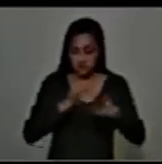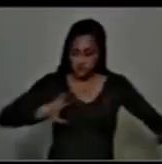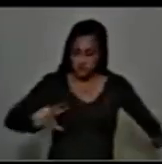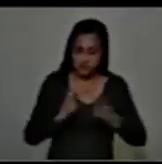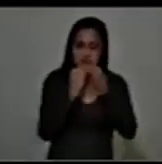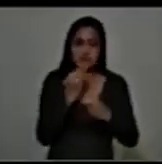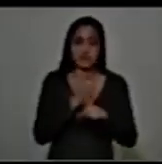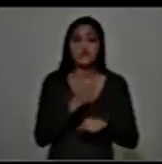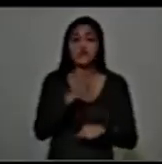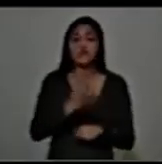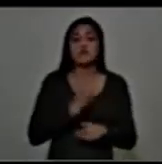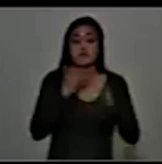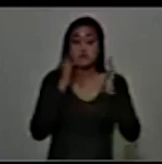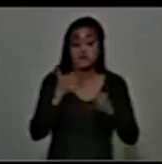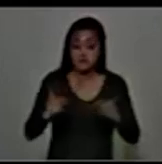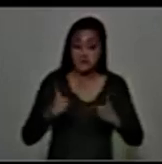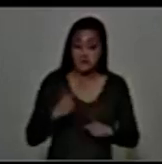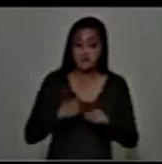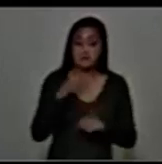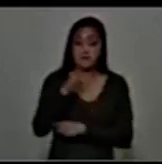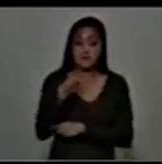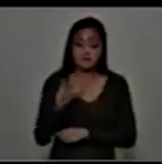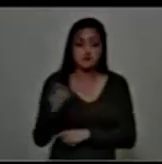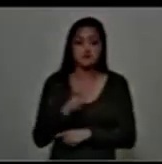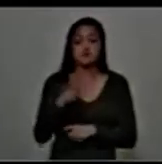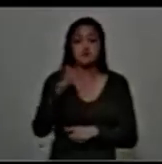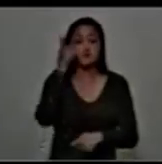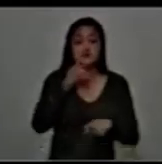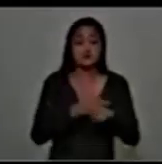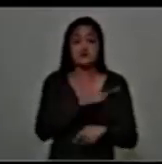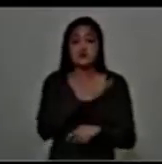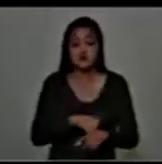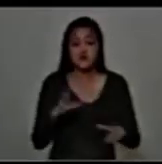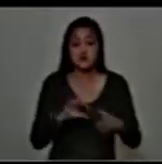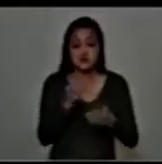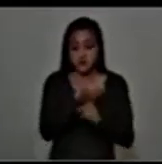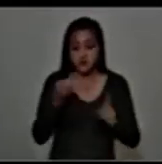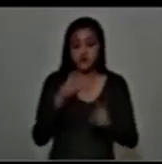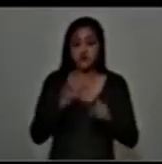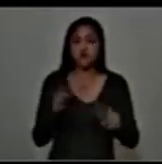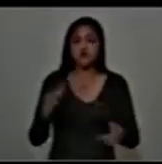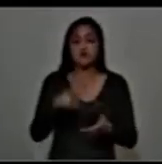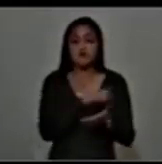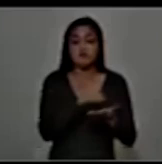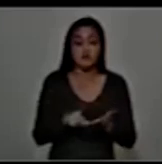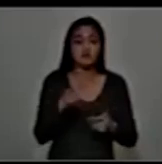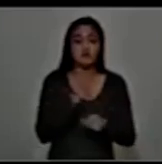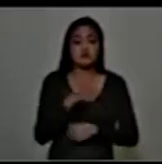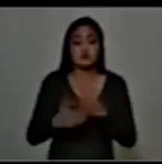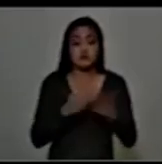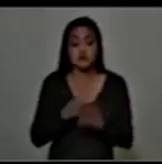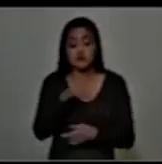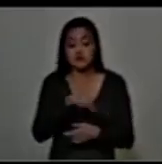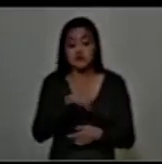afectados por parte de la Secretaría de Infraestructura. Todo esto